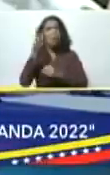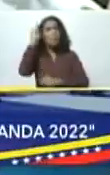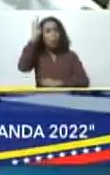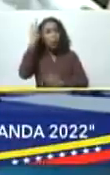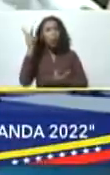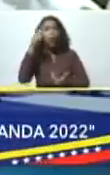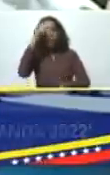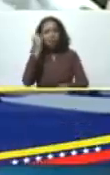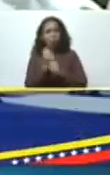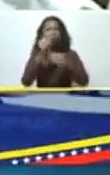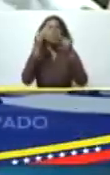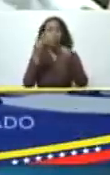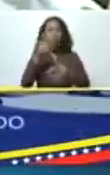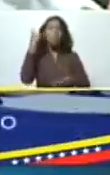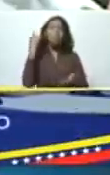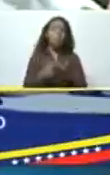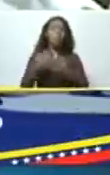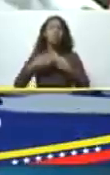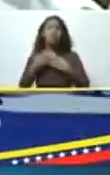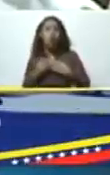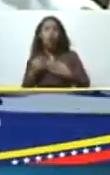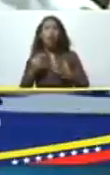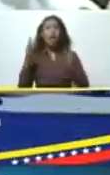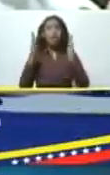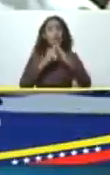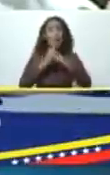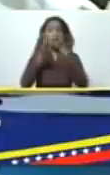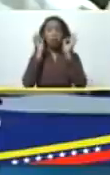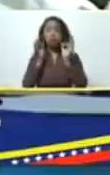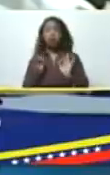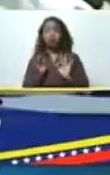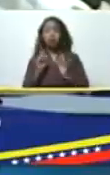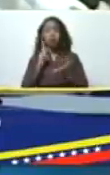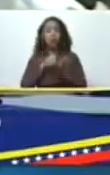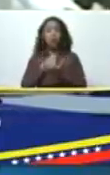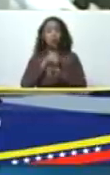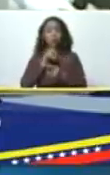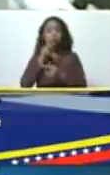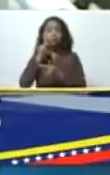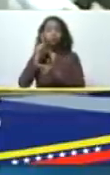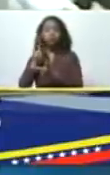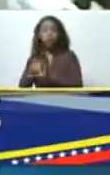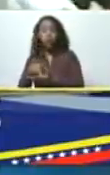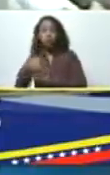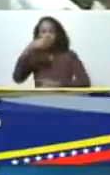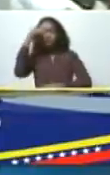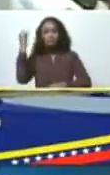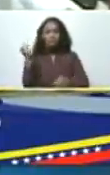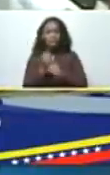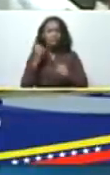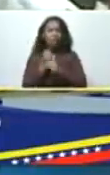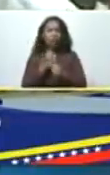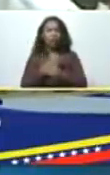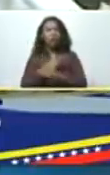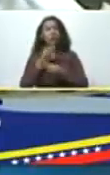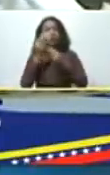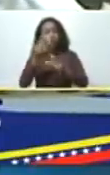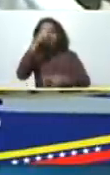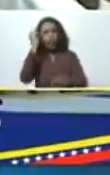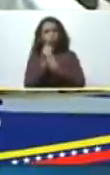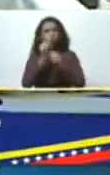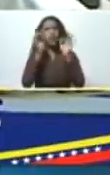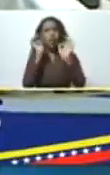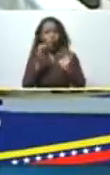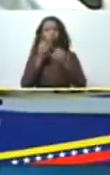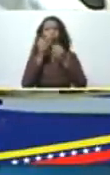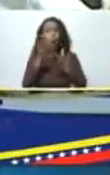trabajo seguro, ganarás $1,000, casa segura. Llegaban allá a pasar roncha. Te ofrezco trabajo seguro,